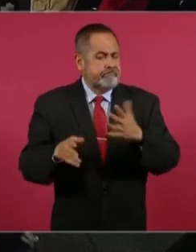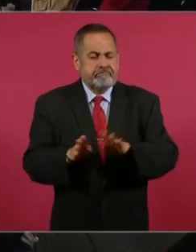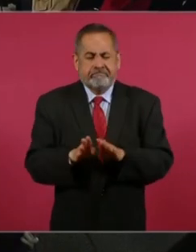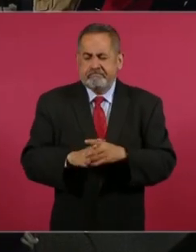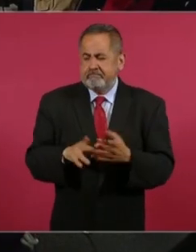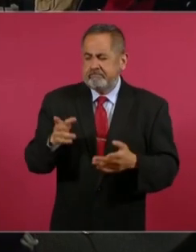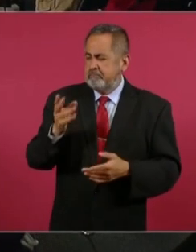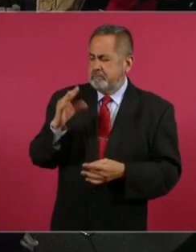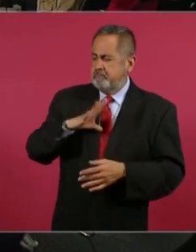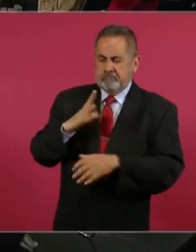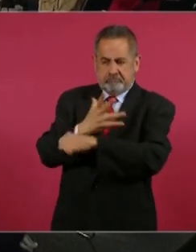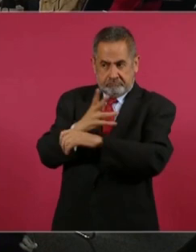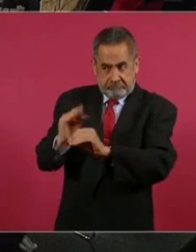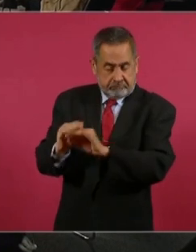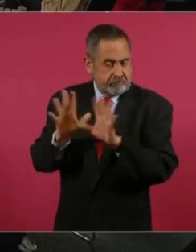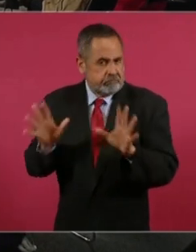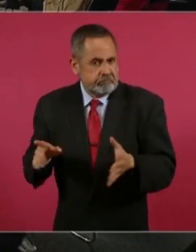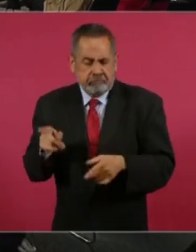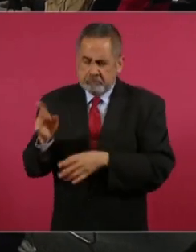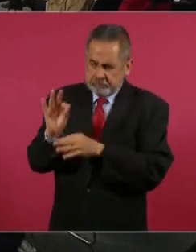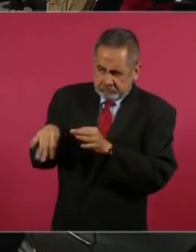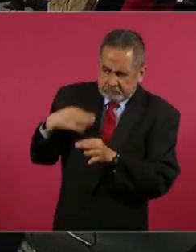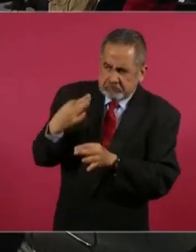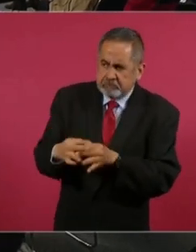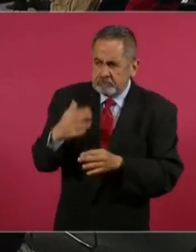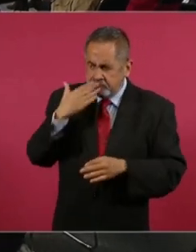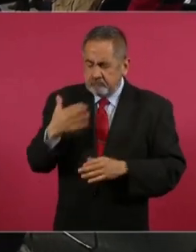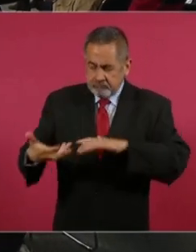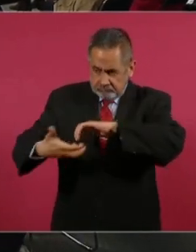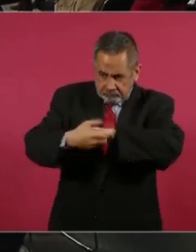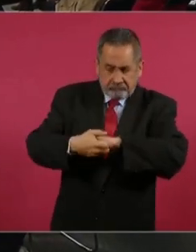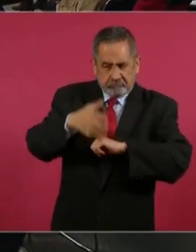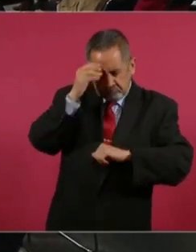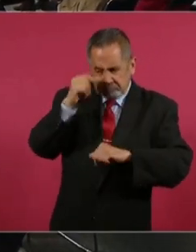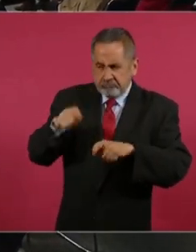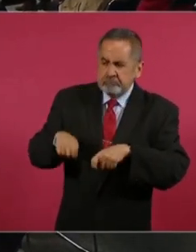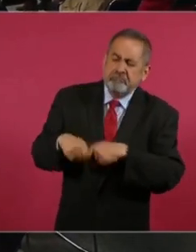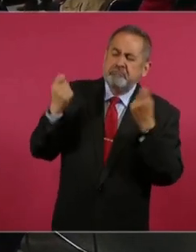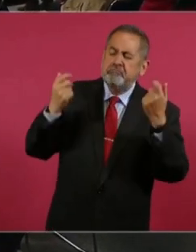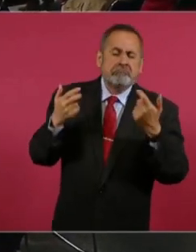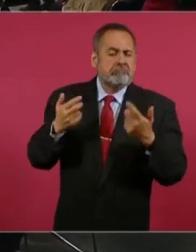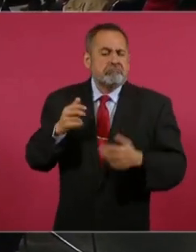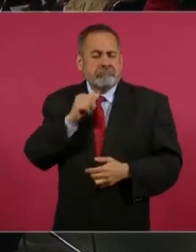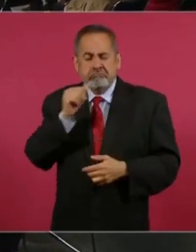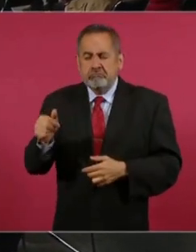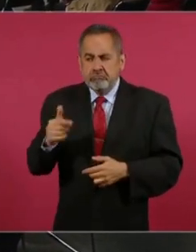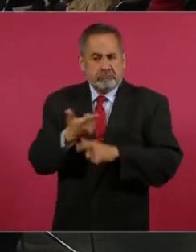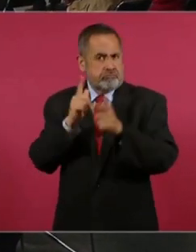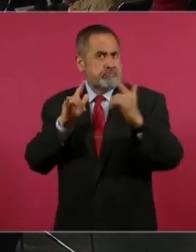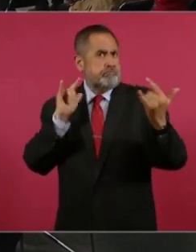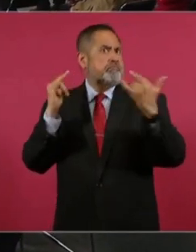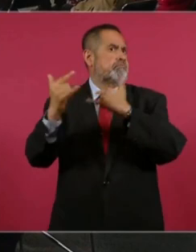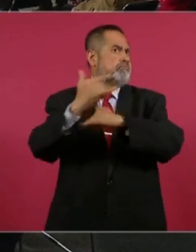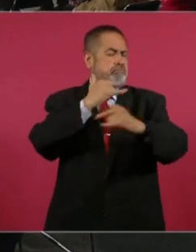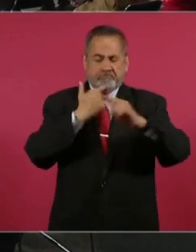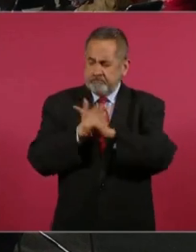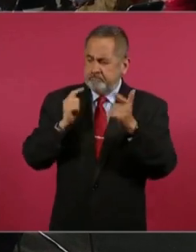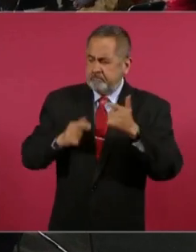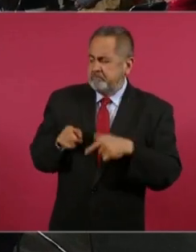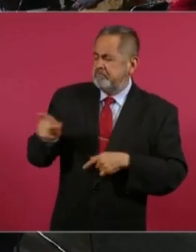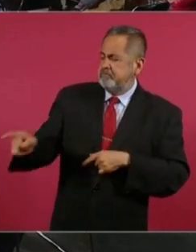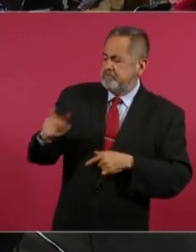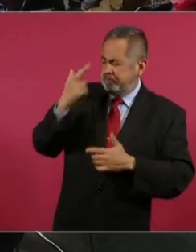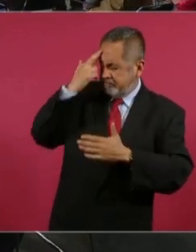carecido de transparencia e incumplido tratados bilaterales de cielos abiertos. La pregunta